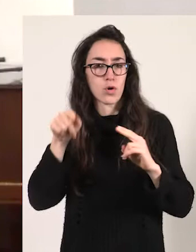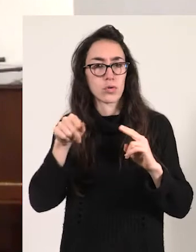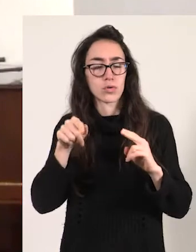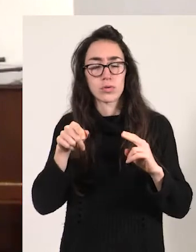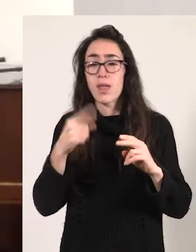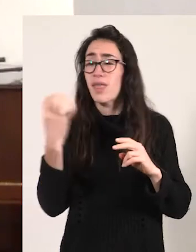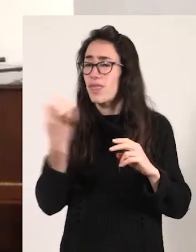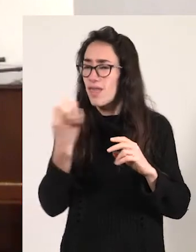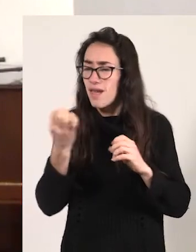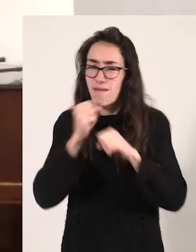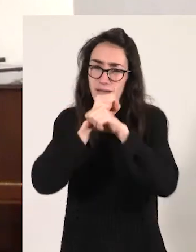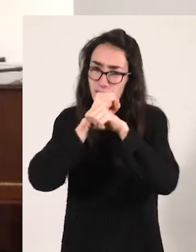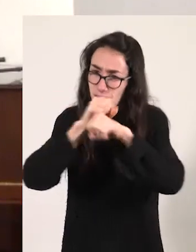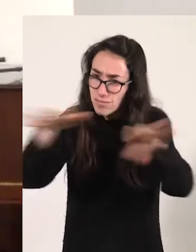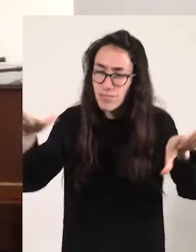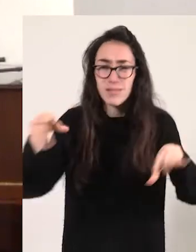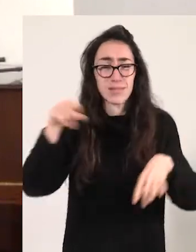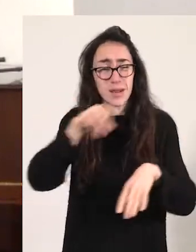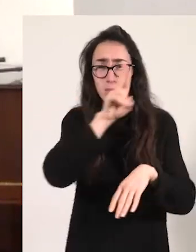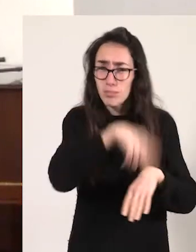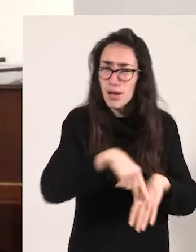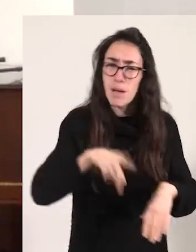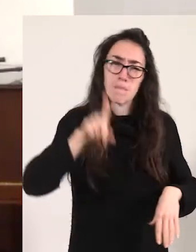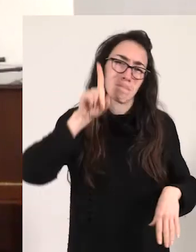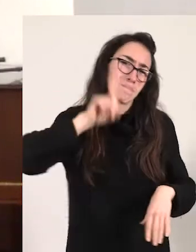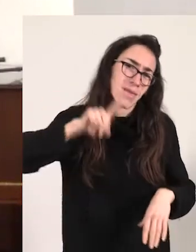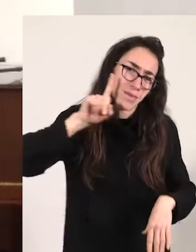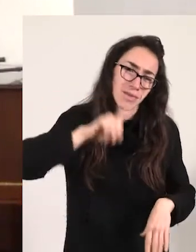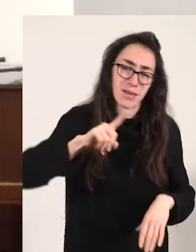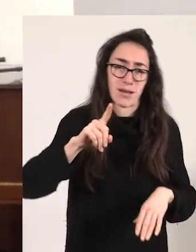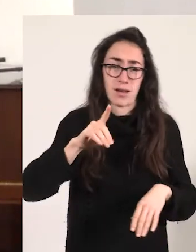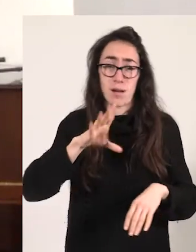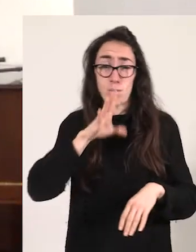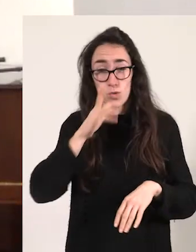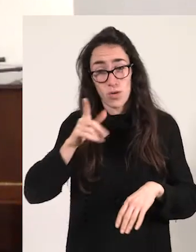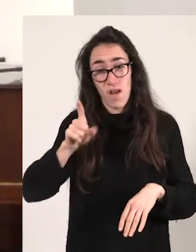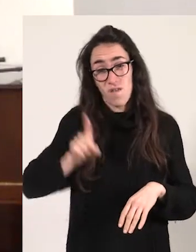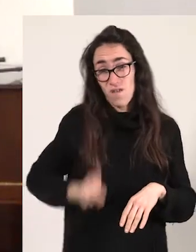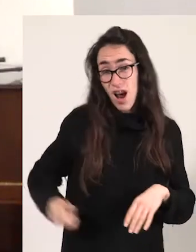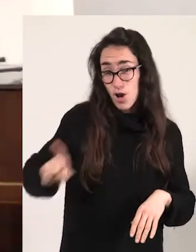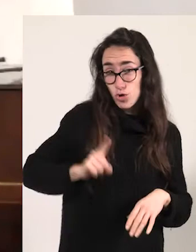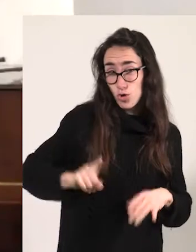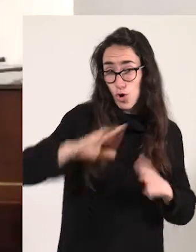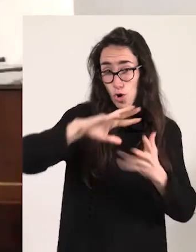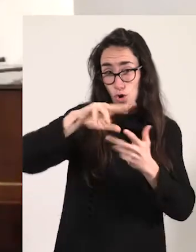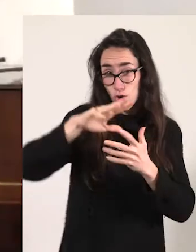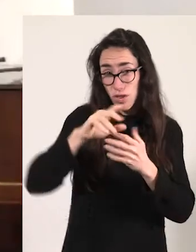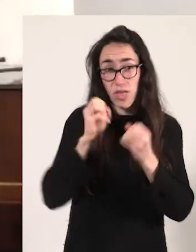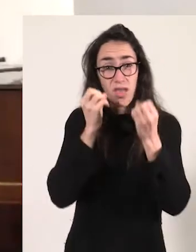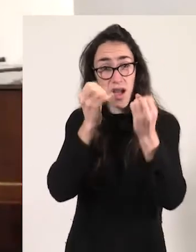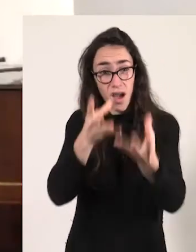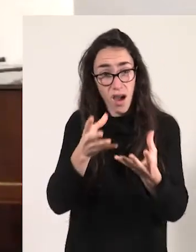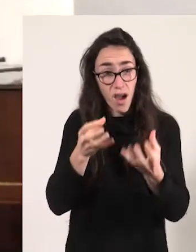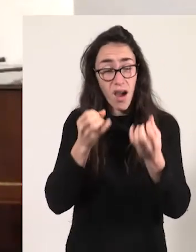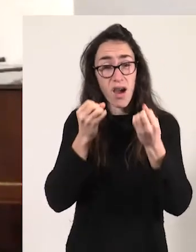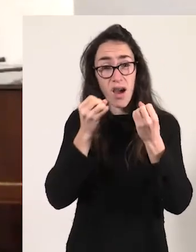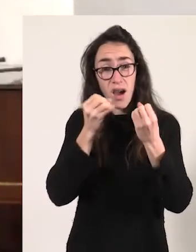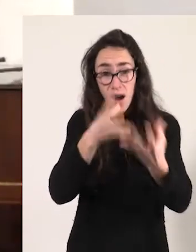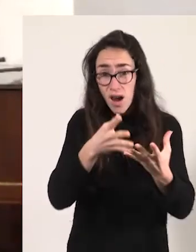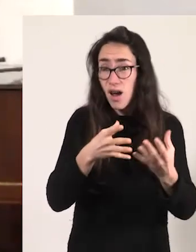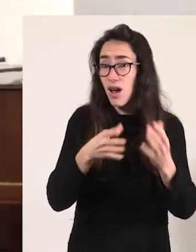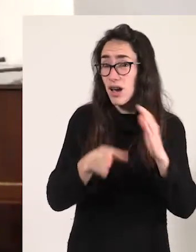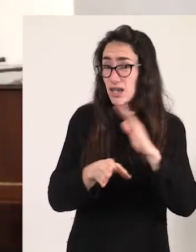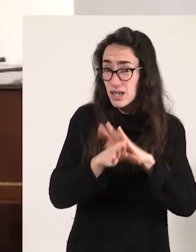esa vocación de servicio público, no digan que eso es mentira, mientras no se deje que las fake news solo